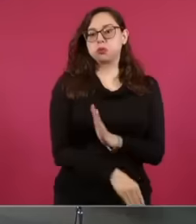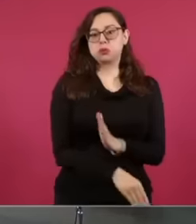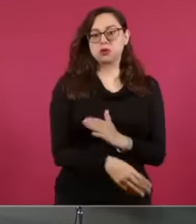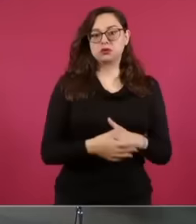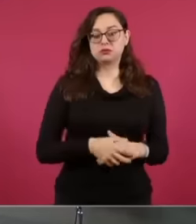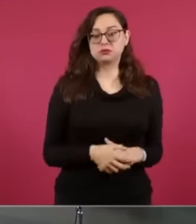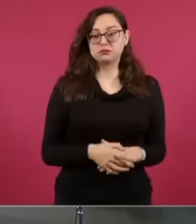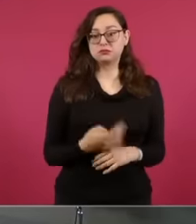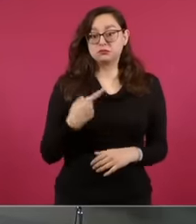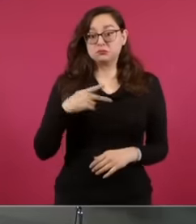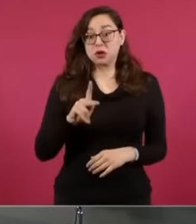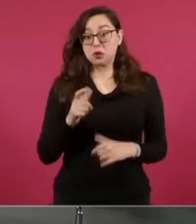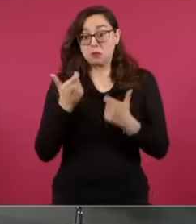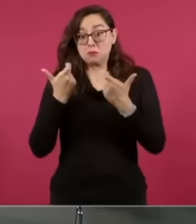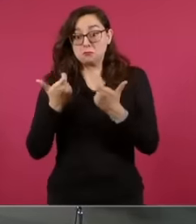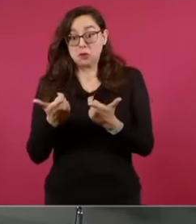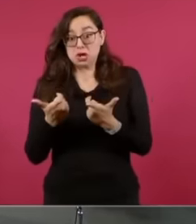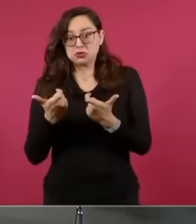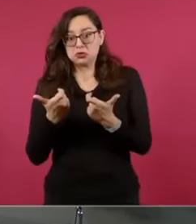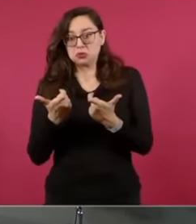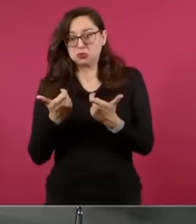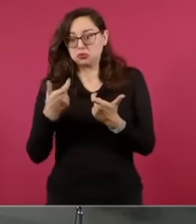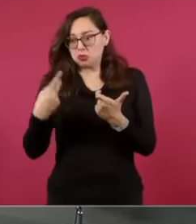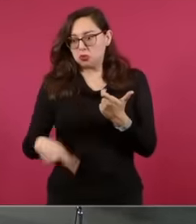Pero van a ver,